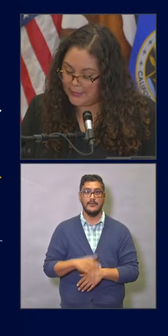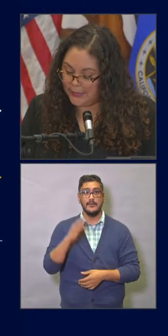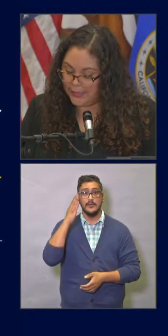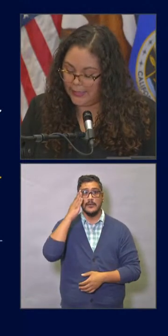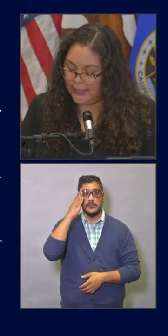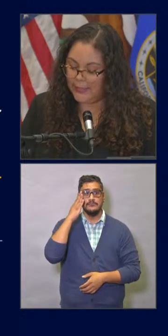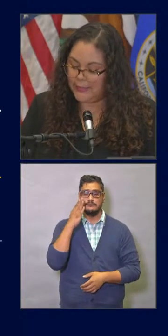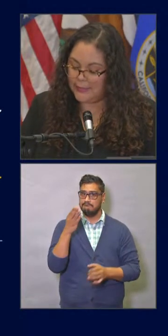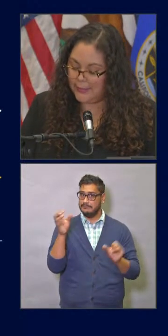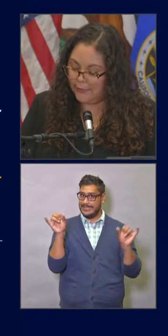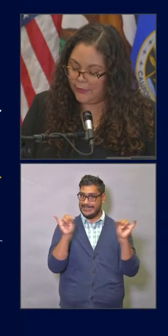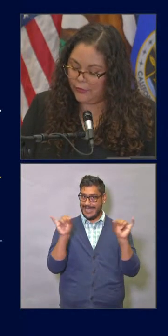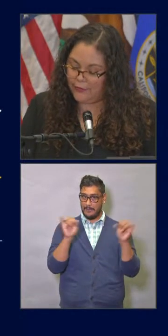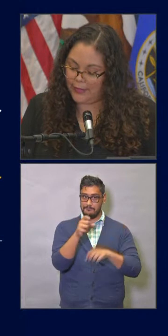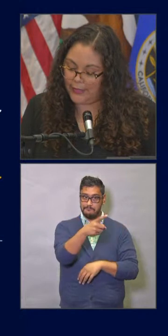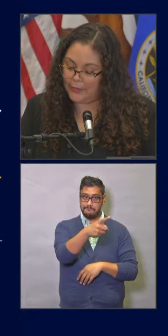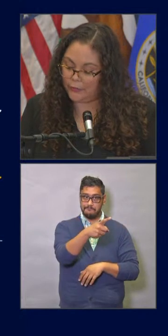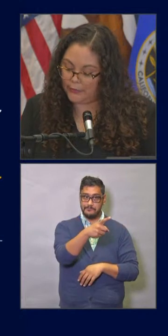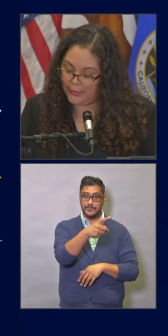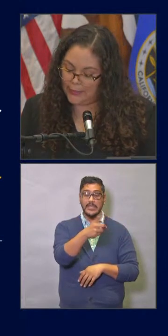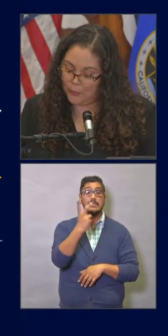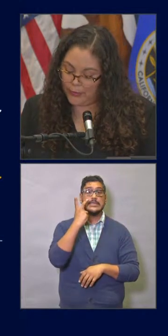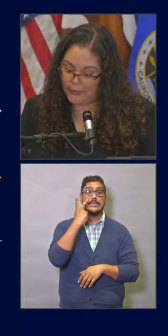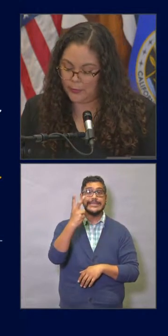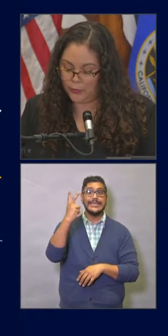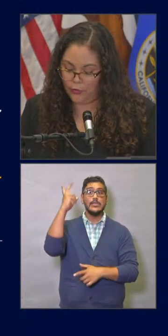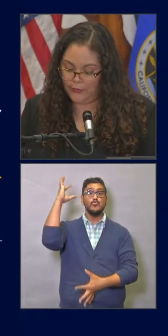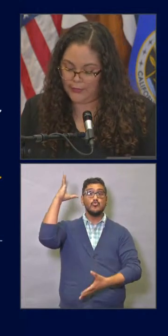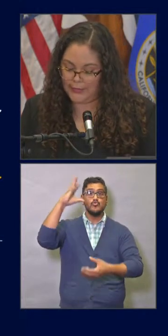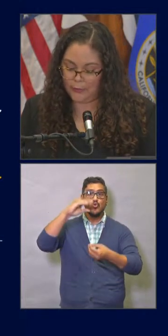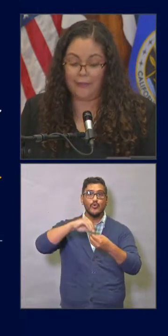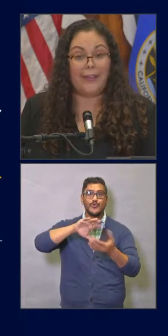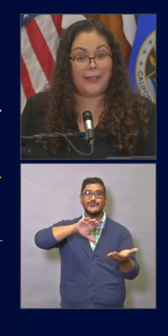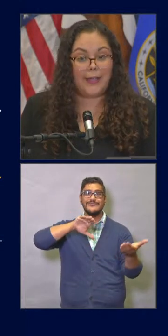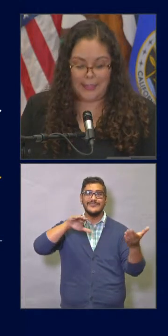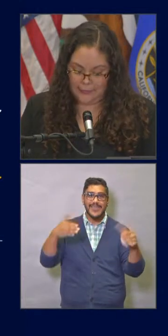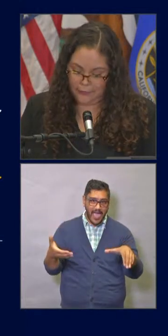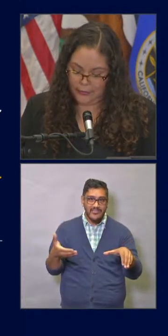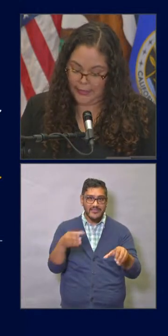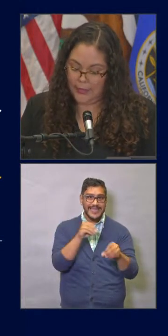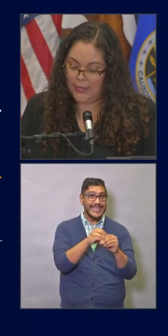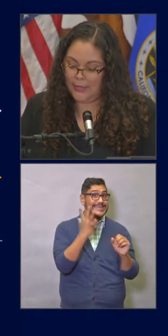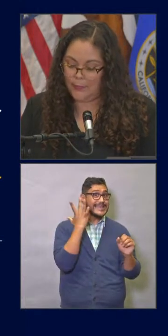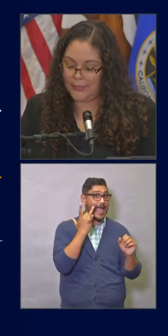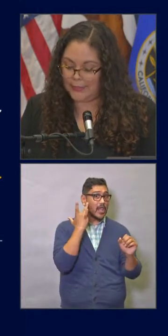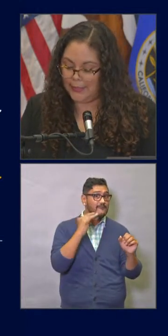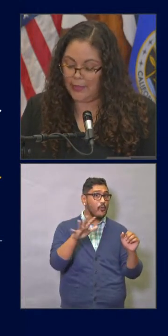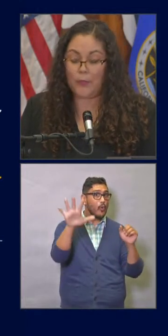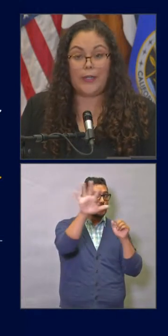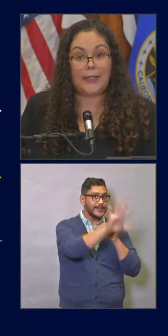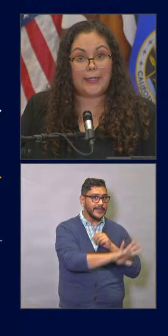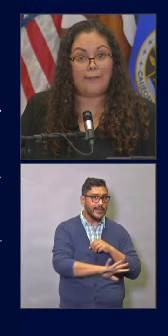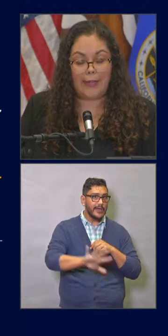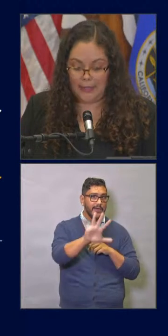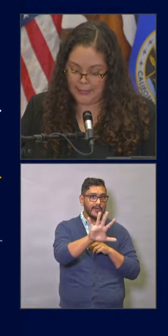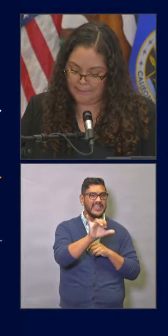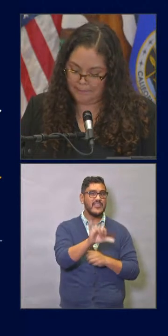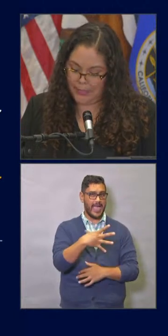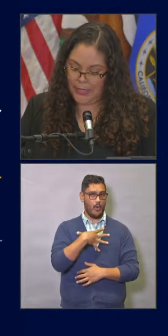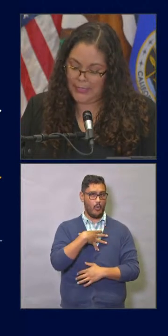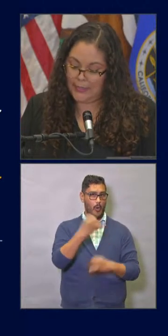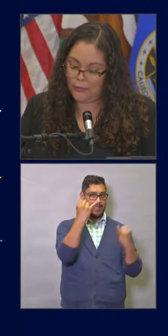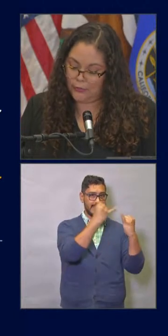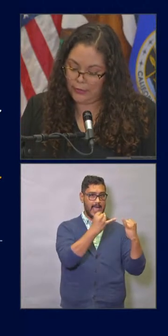De manera similar, en este gráfico verá el total de muertes por COVID-19 en California, representada por la línea